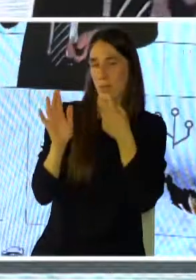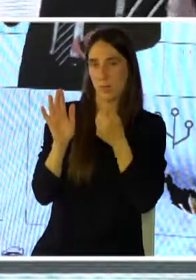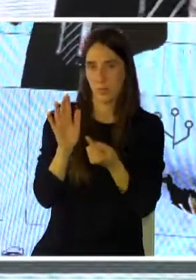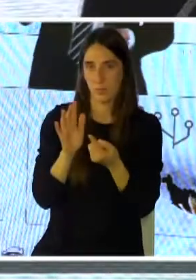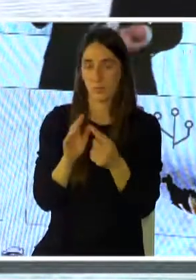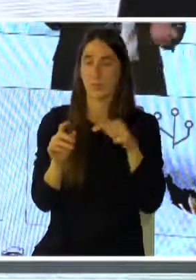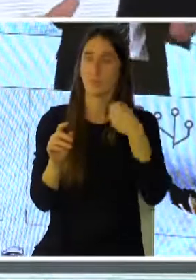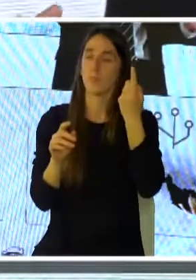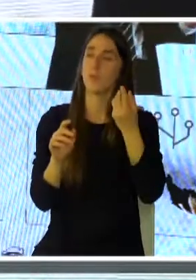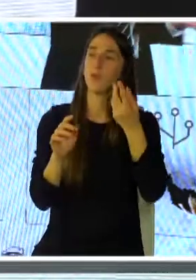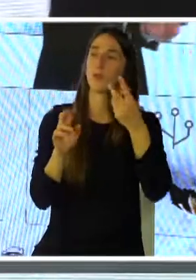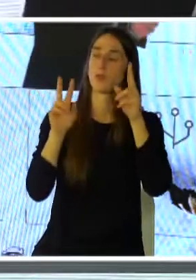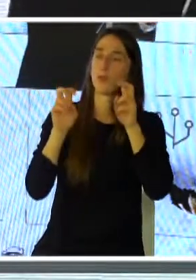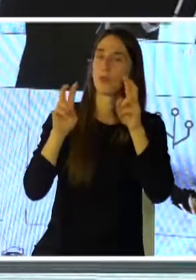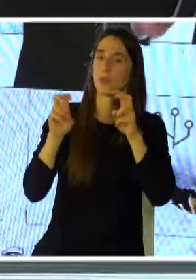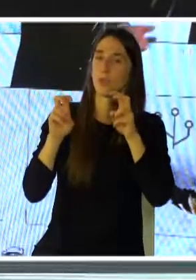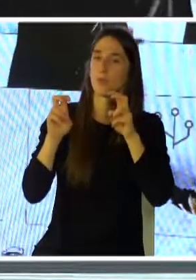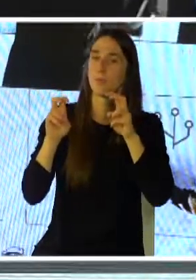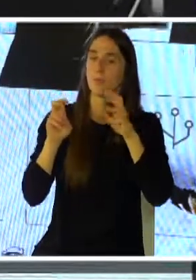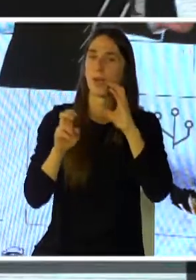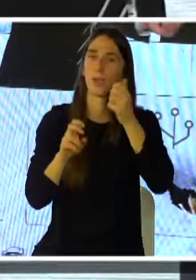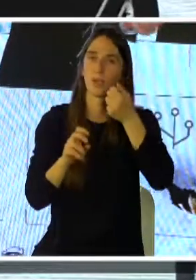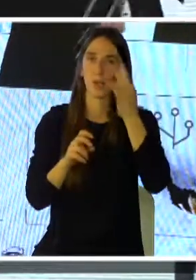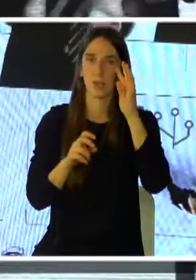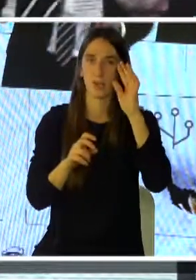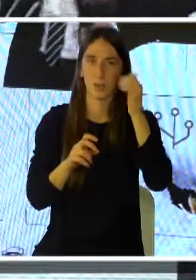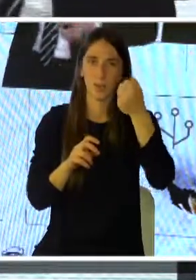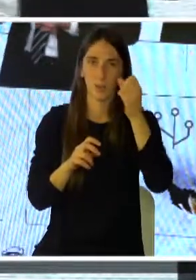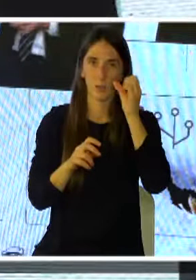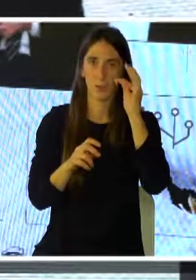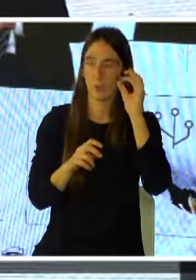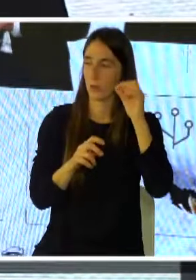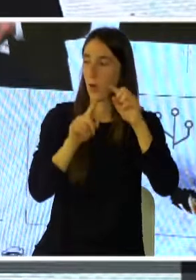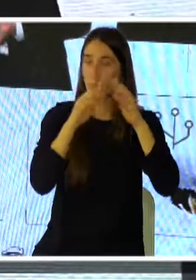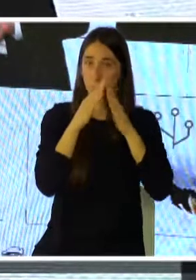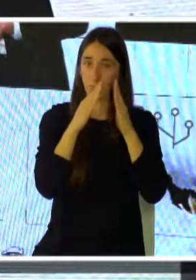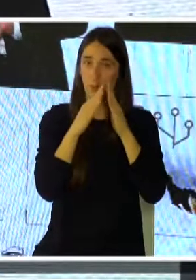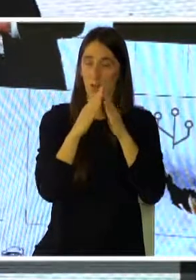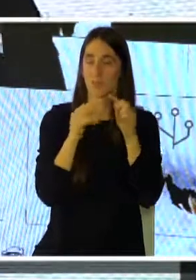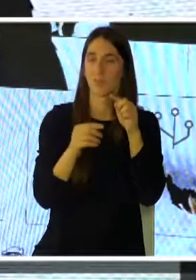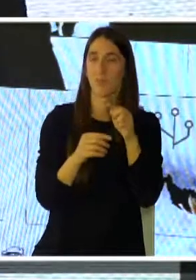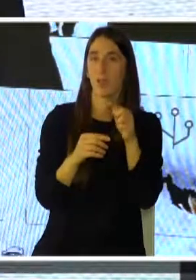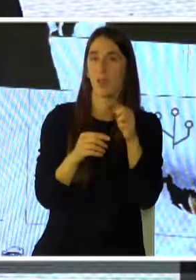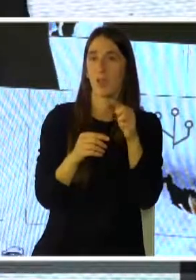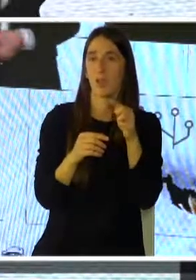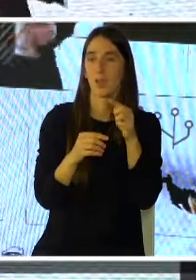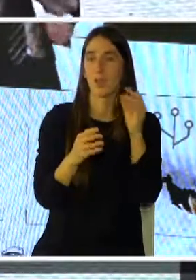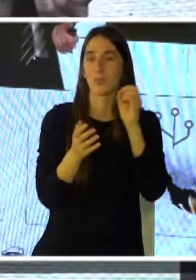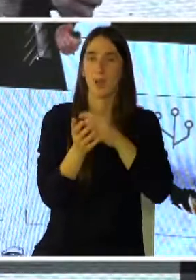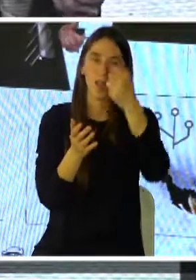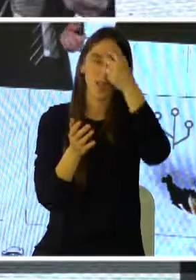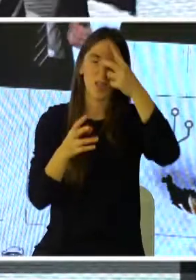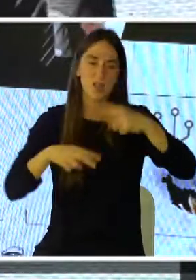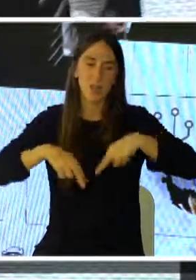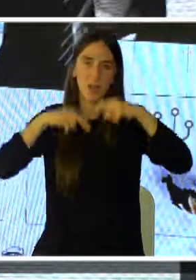Después, otro tema tiene que ver con el catastro de inmuebles. Bueno, acá hemos aplicado inteligencia